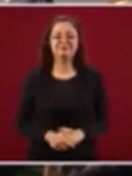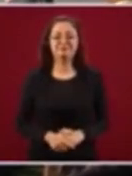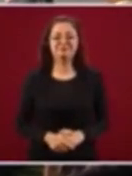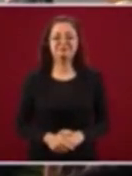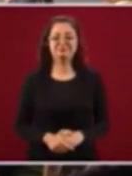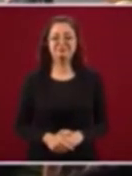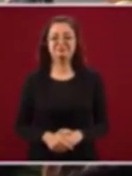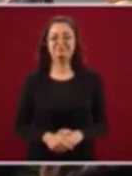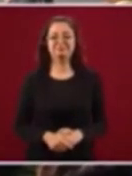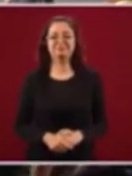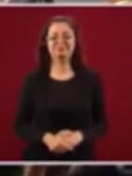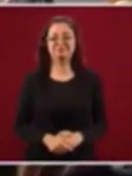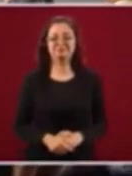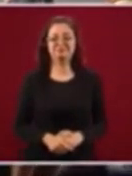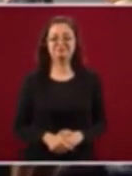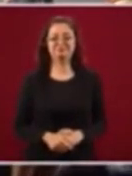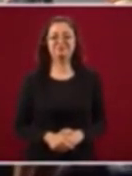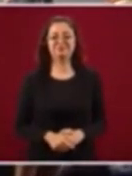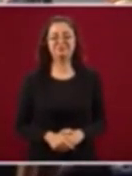Mire cómo es.